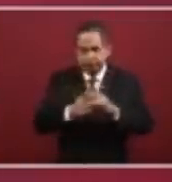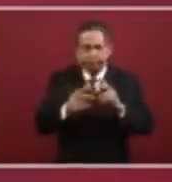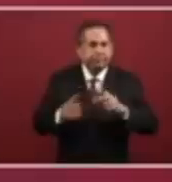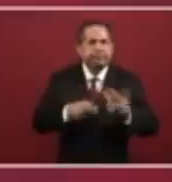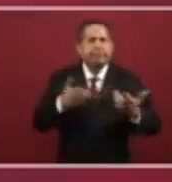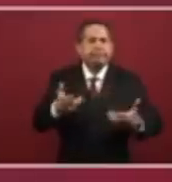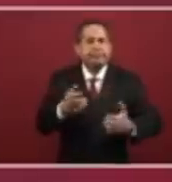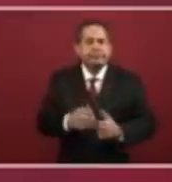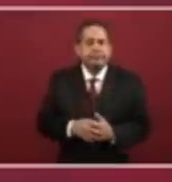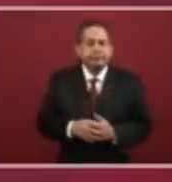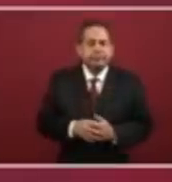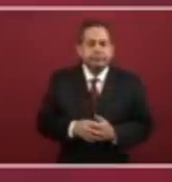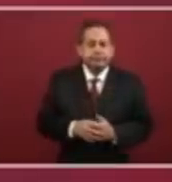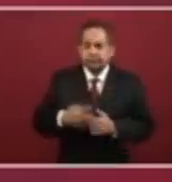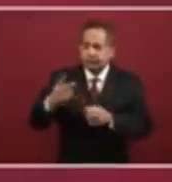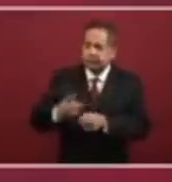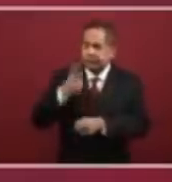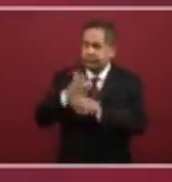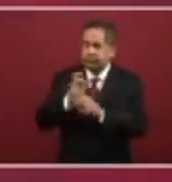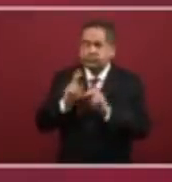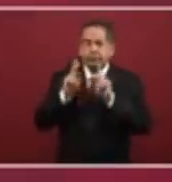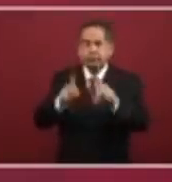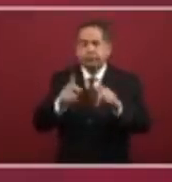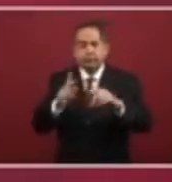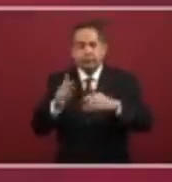hacer el segundo piso